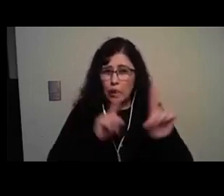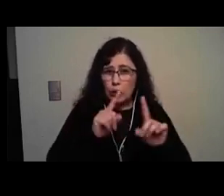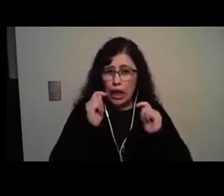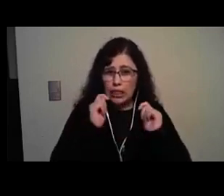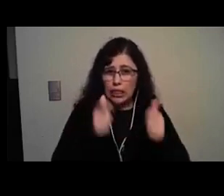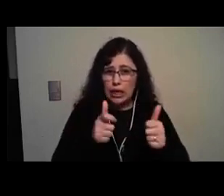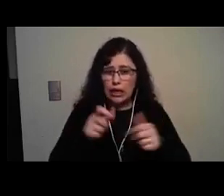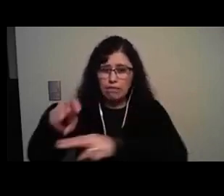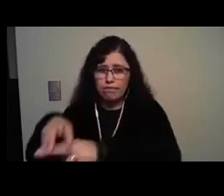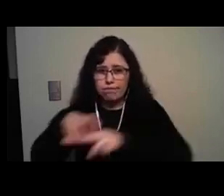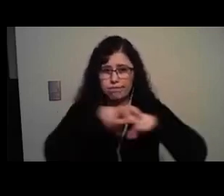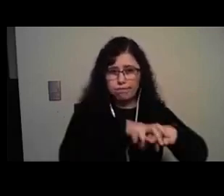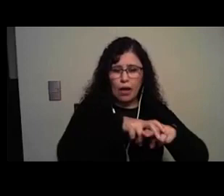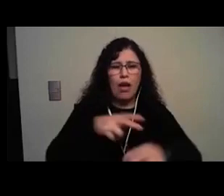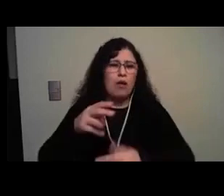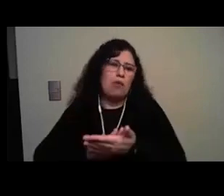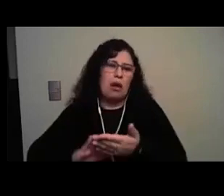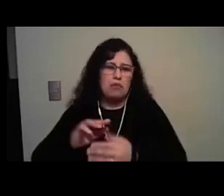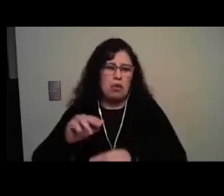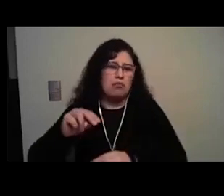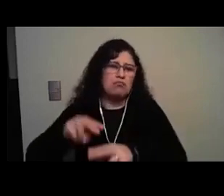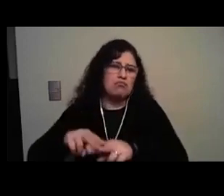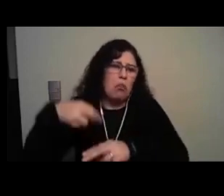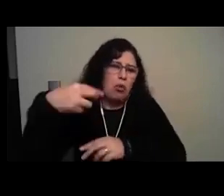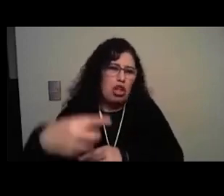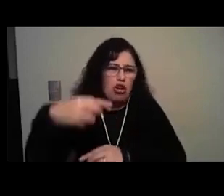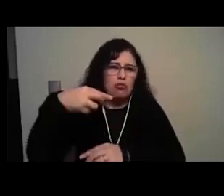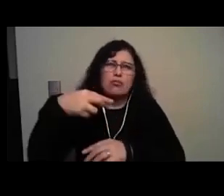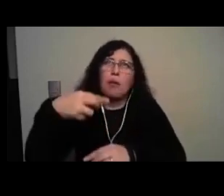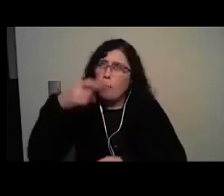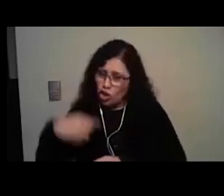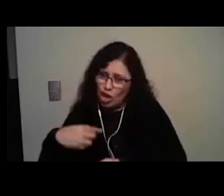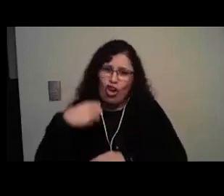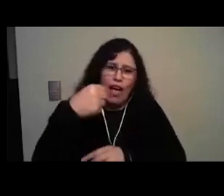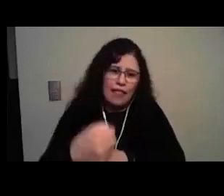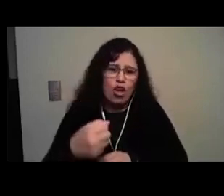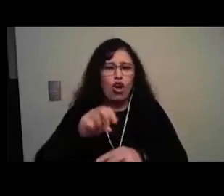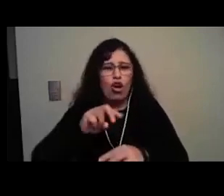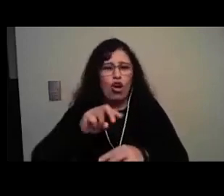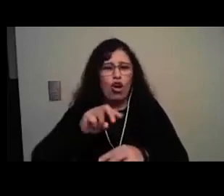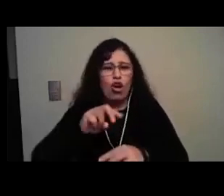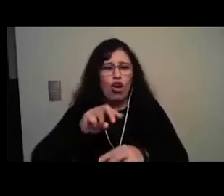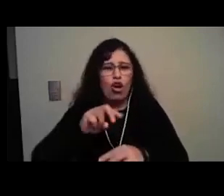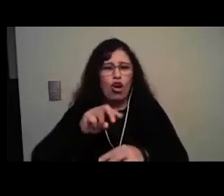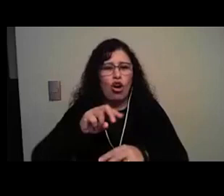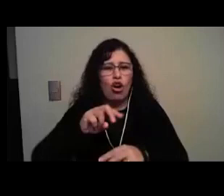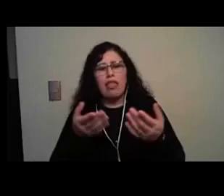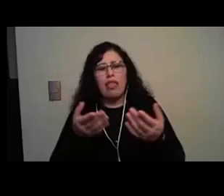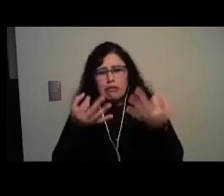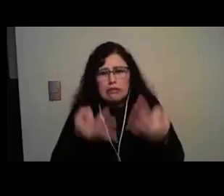transferencia anteriores, posteriores, laterales, ¿ya? Para que ustedes se sientan probablemente un poquitito más seguros a la hora de realizar,